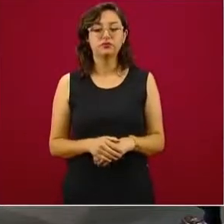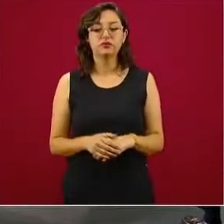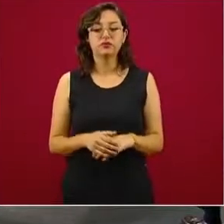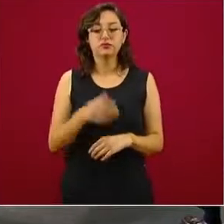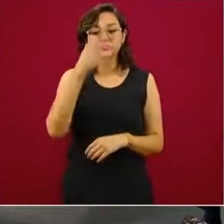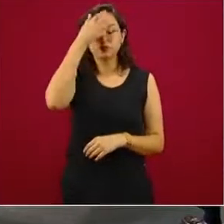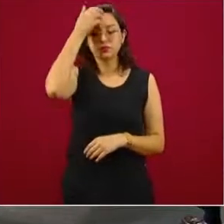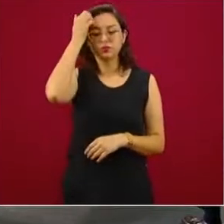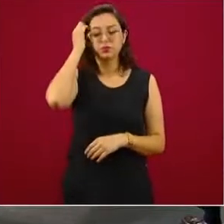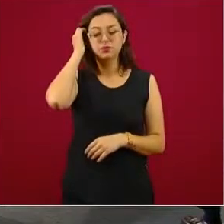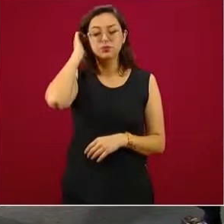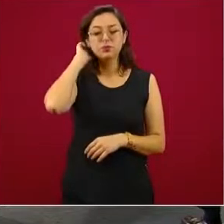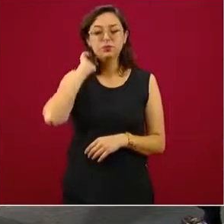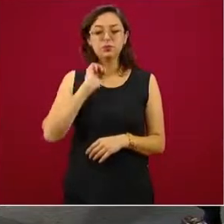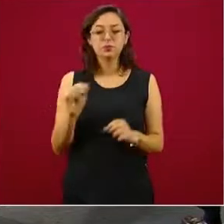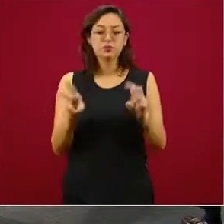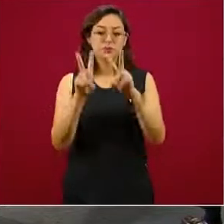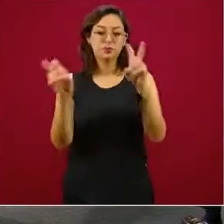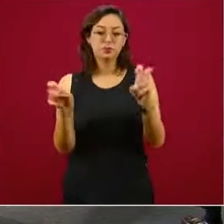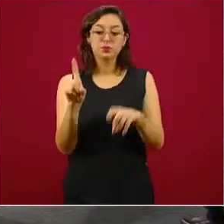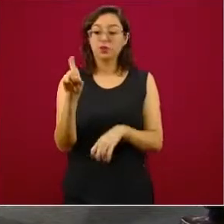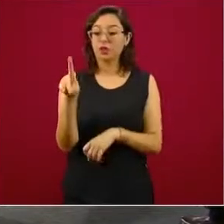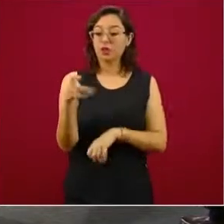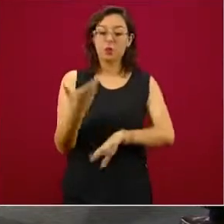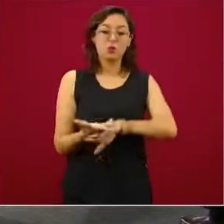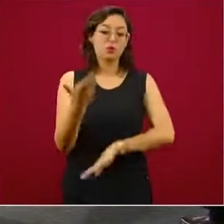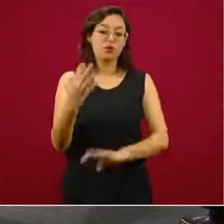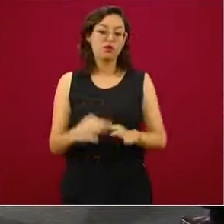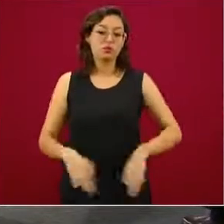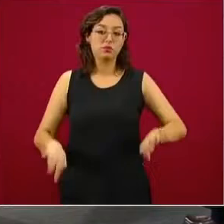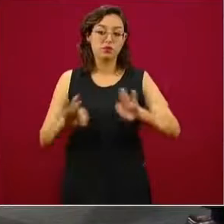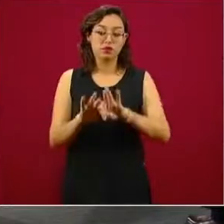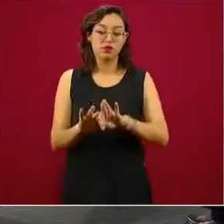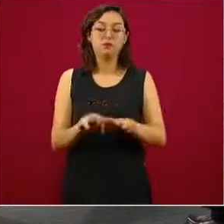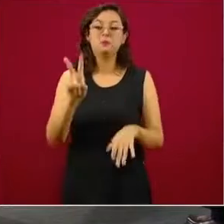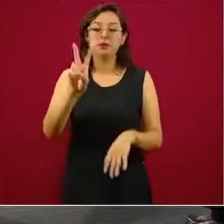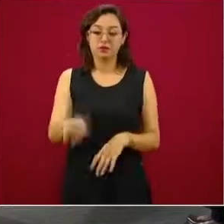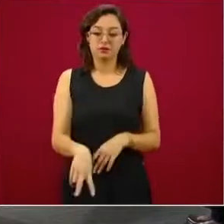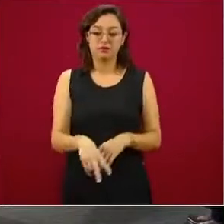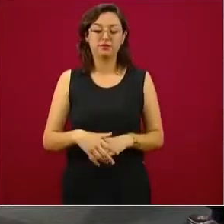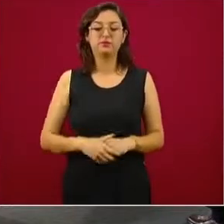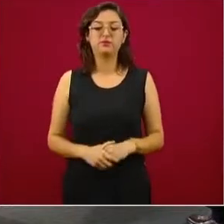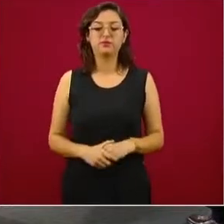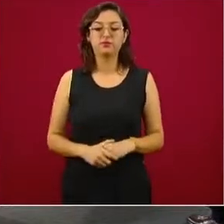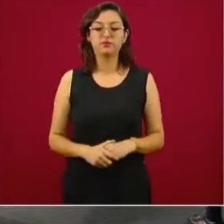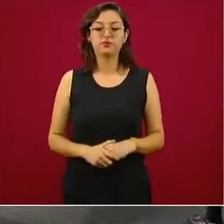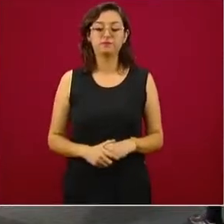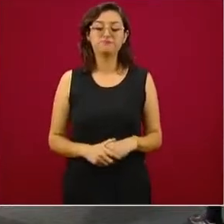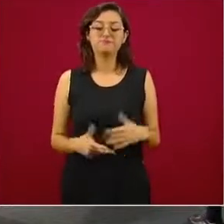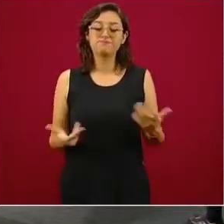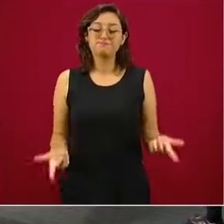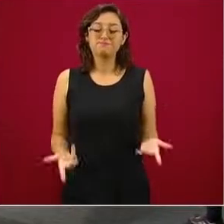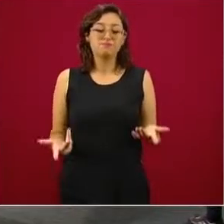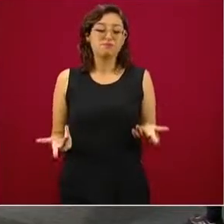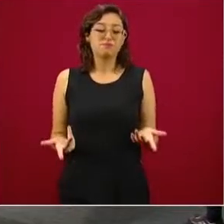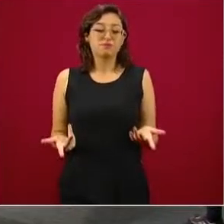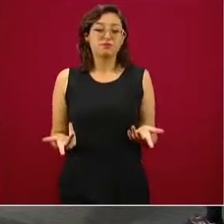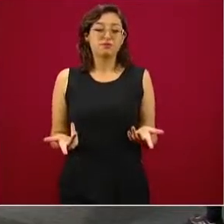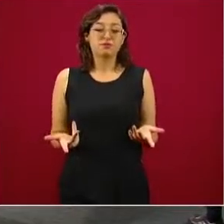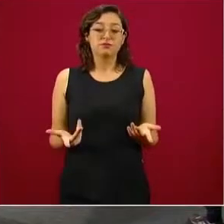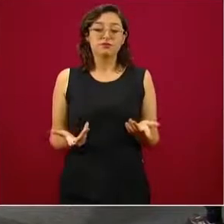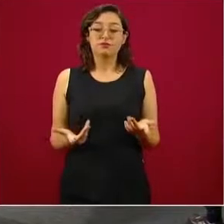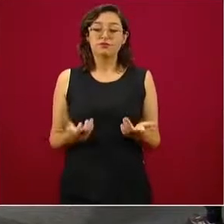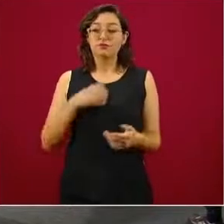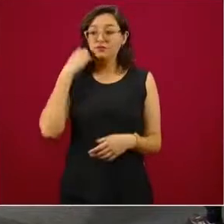tema sumamente importante. De hecho, nosotros heredamos ese estado de